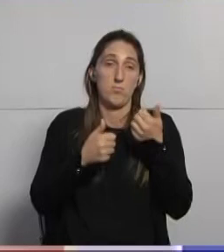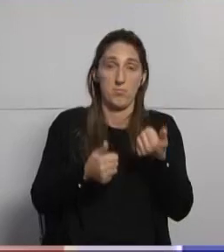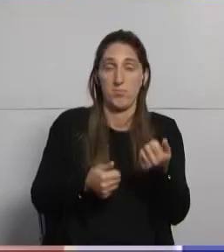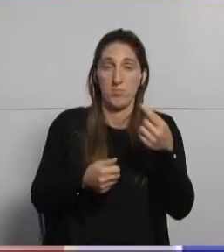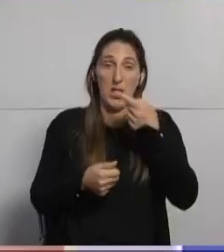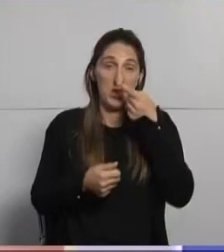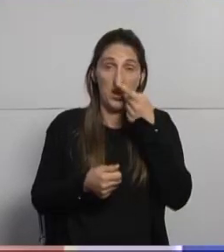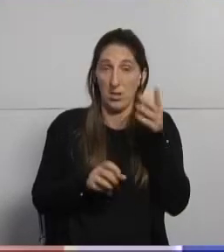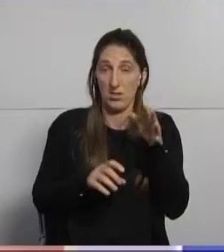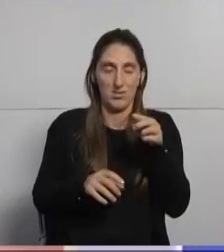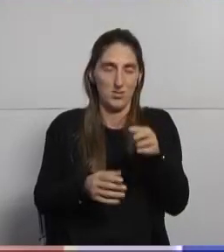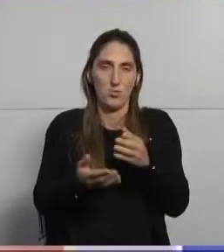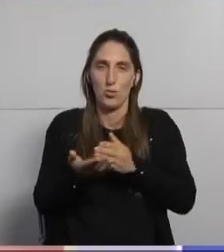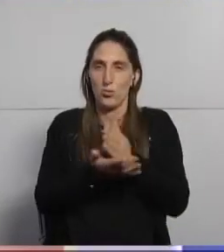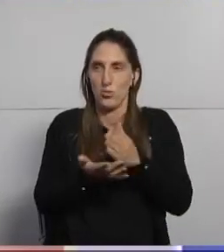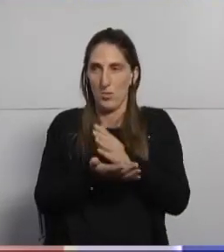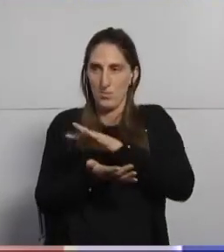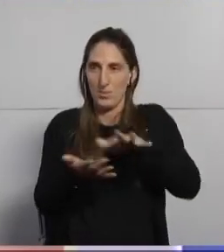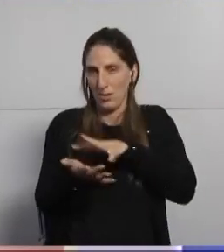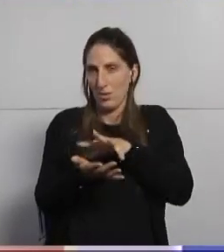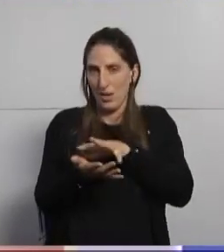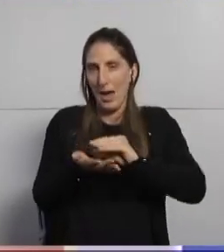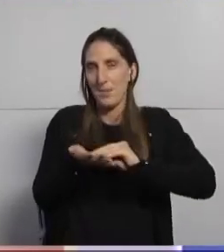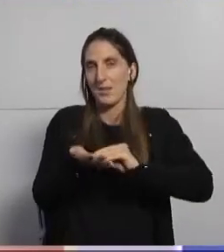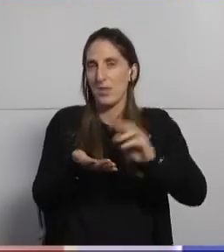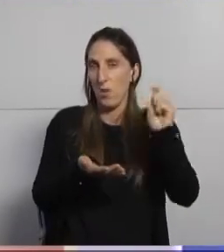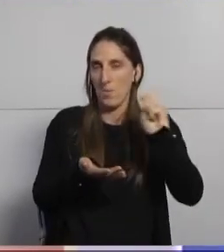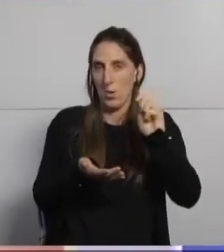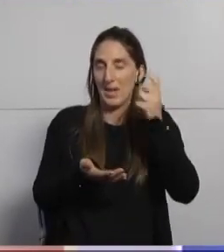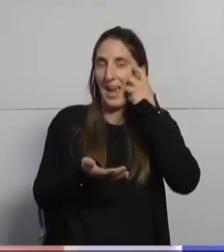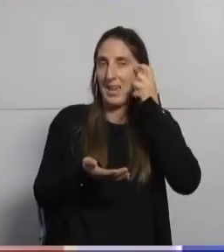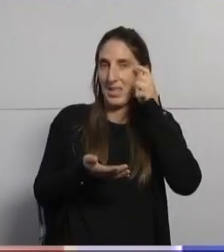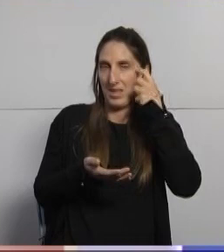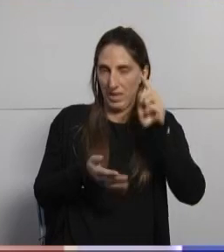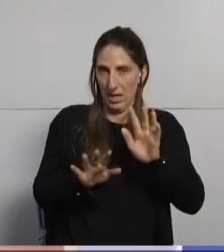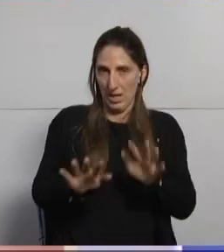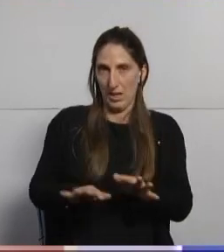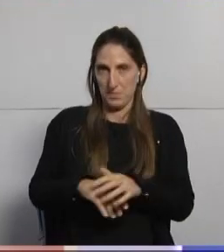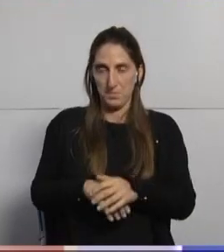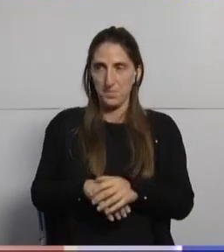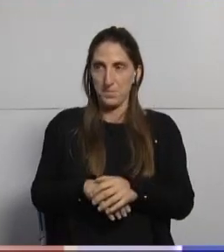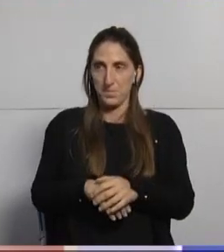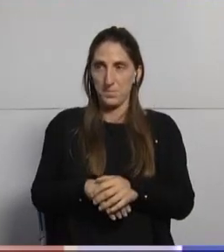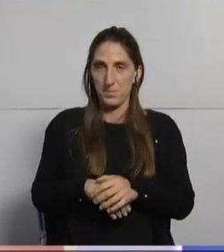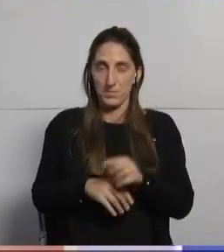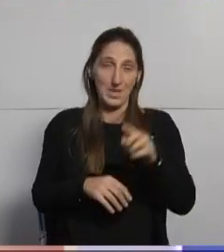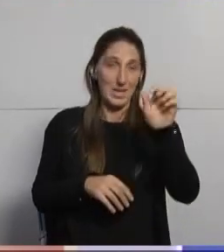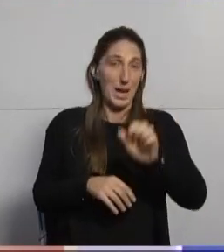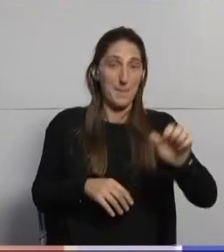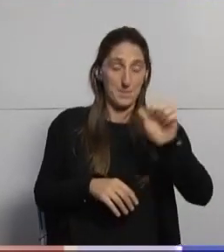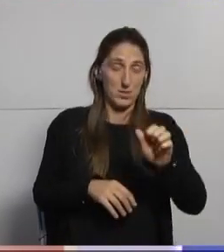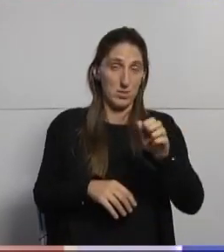Esto siempre ha estado normalmente en el ámbito de la administración pública, o sea, las iniciativas han estado en el ámbito de la administración pública. Las empresas